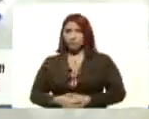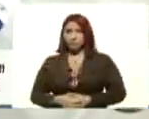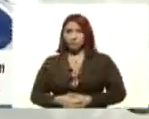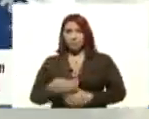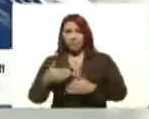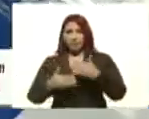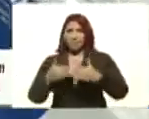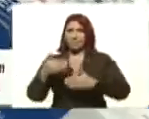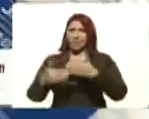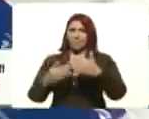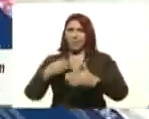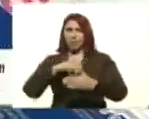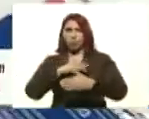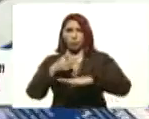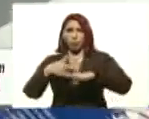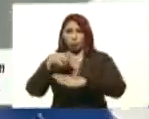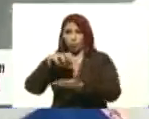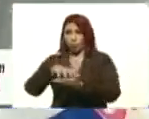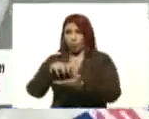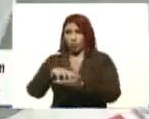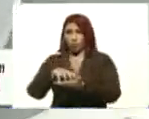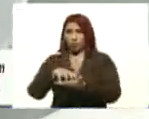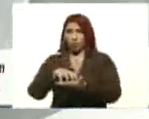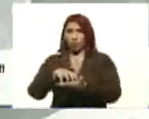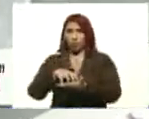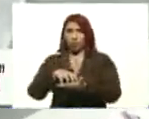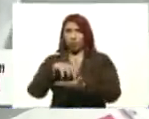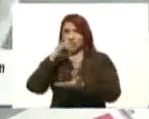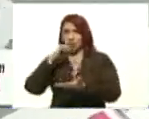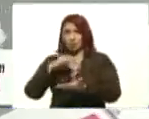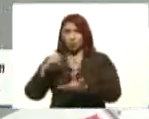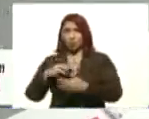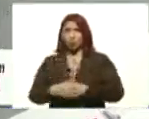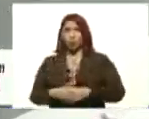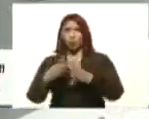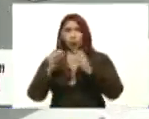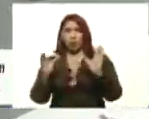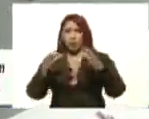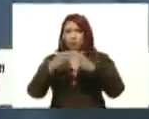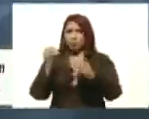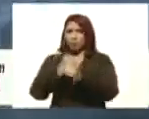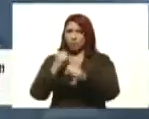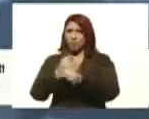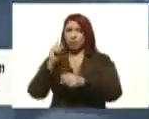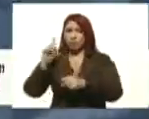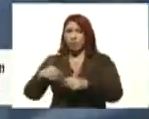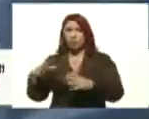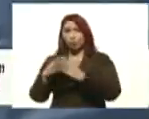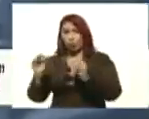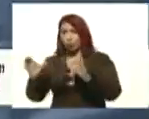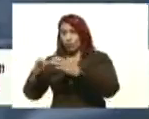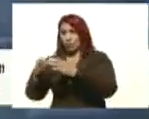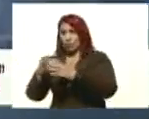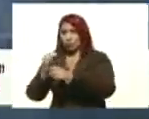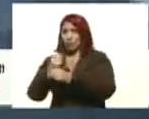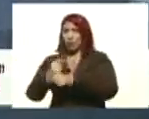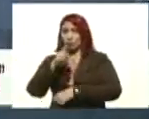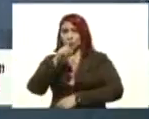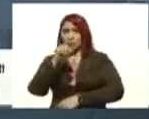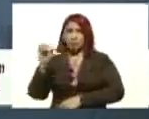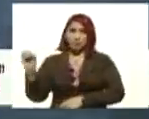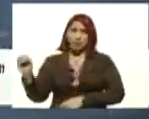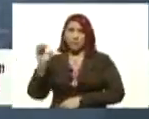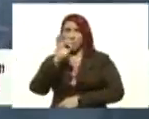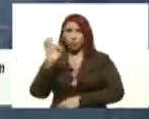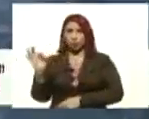poco a poco nuestro gobernador, con todo su equipo de trabajo, con toda la mano obrera que estamos aquí al 100%